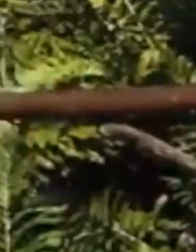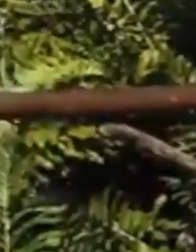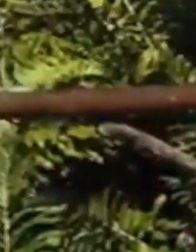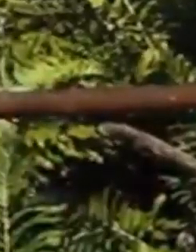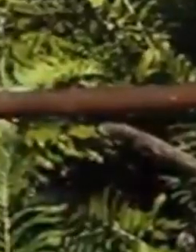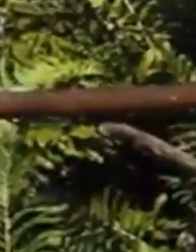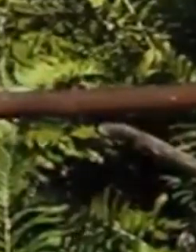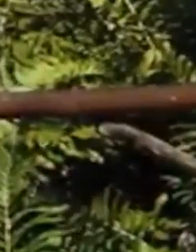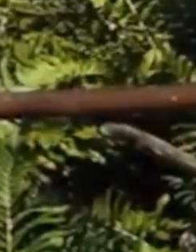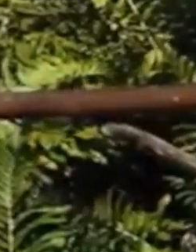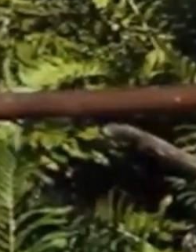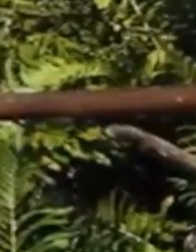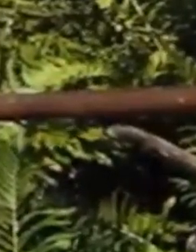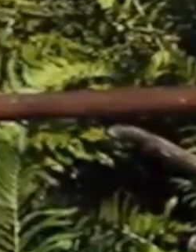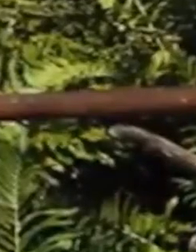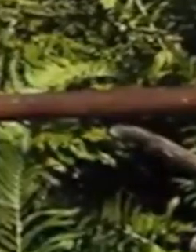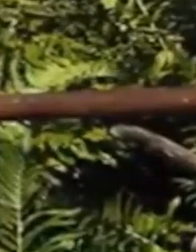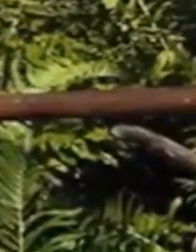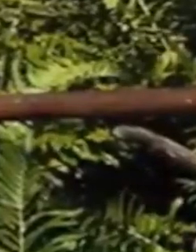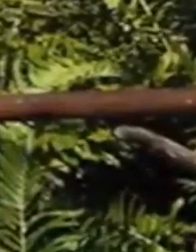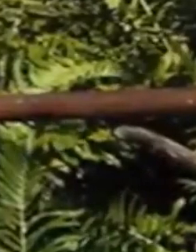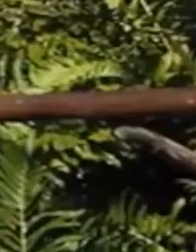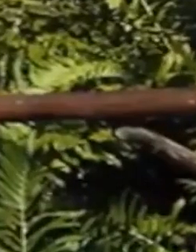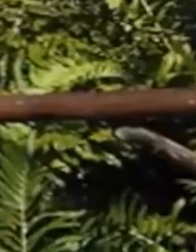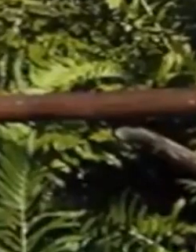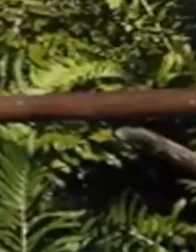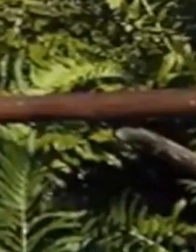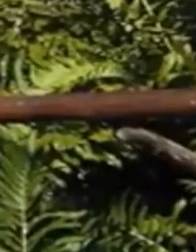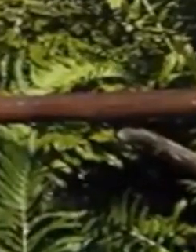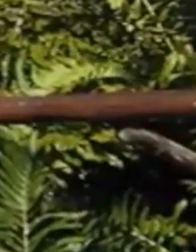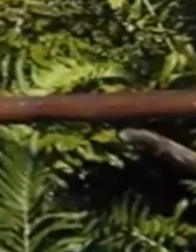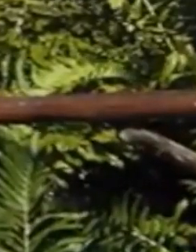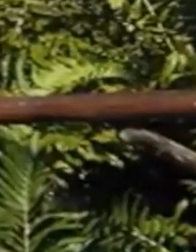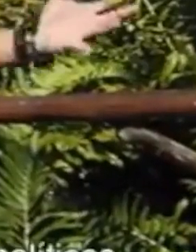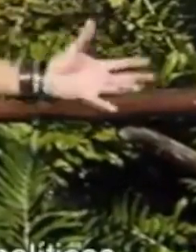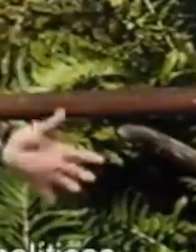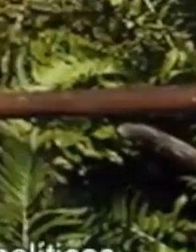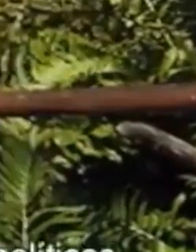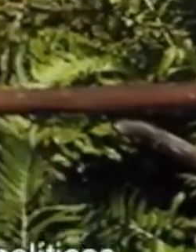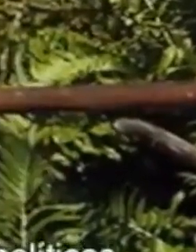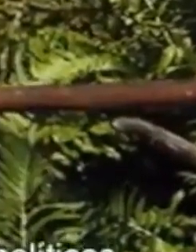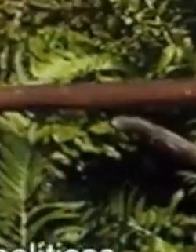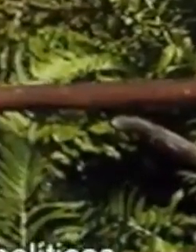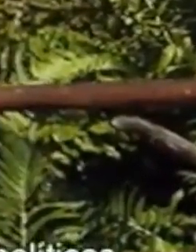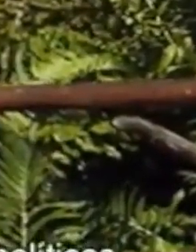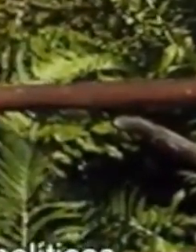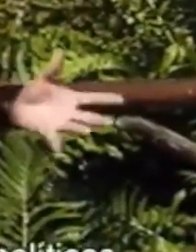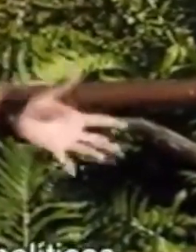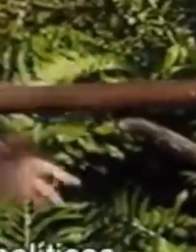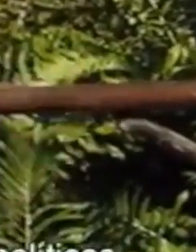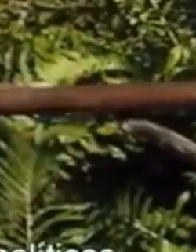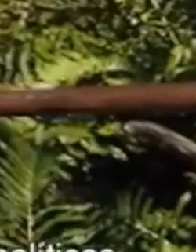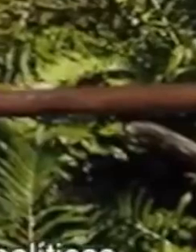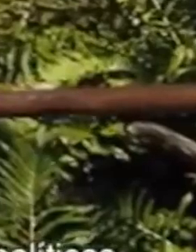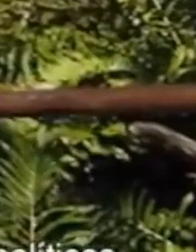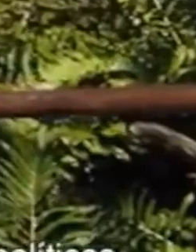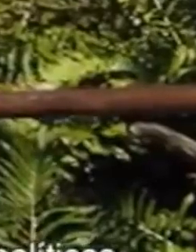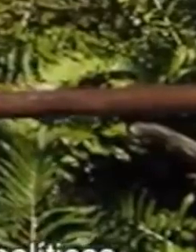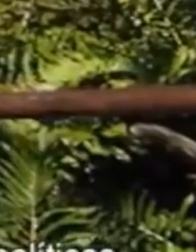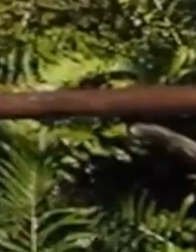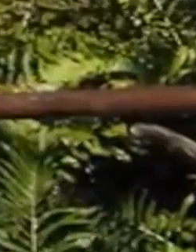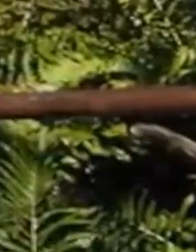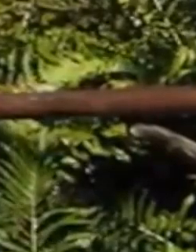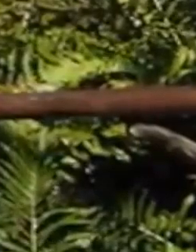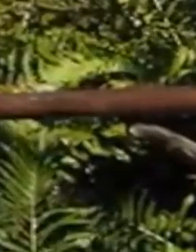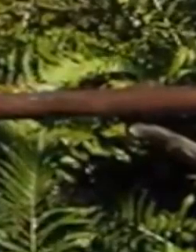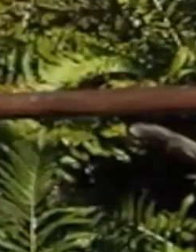Políticos, gente de dinero, ¿no? que ambientalistas que los contratan, algunos